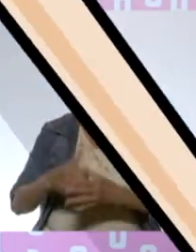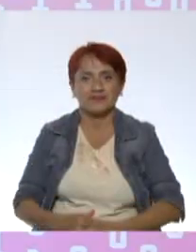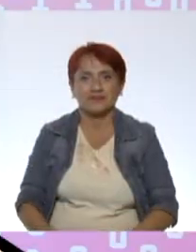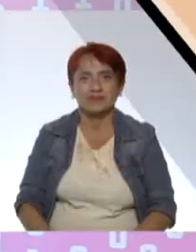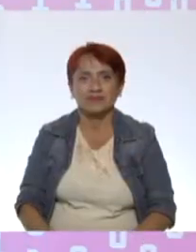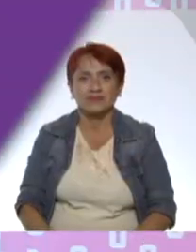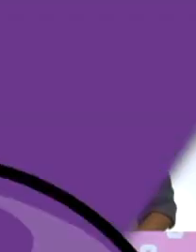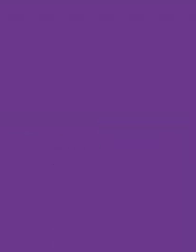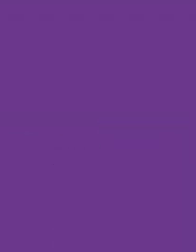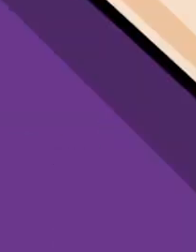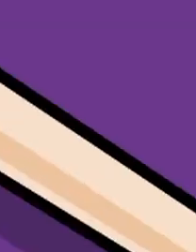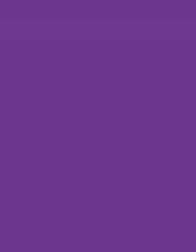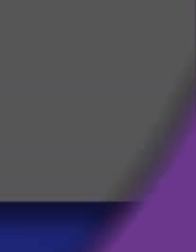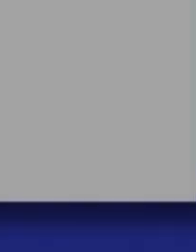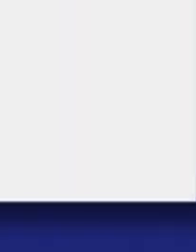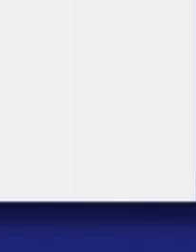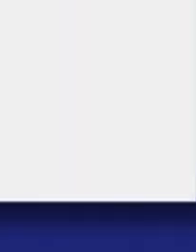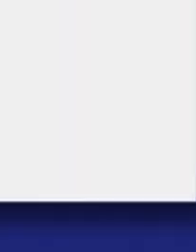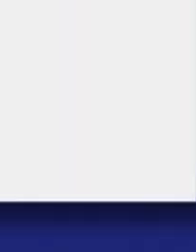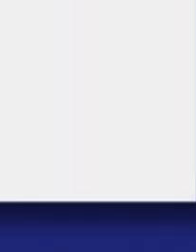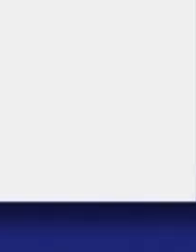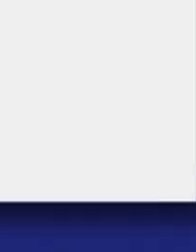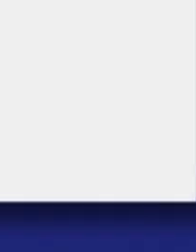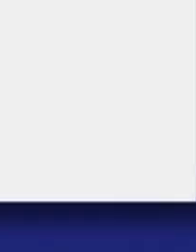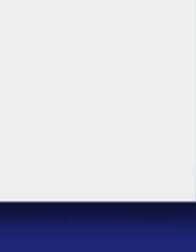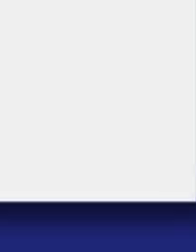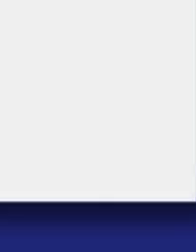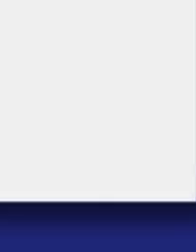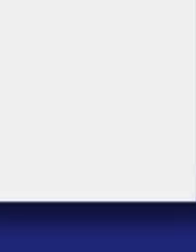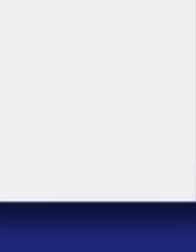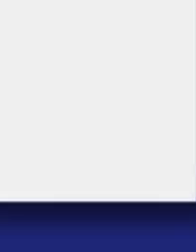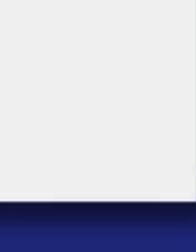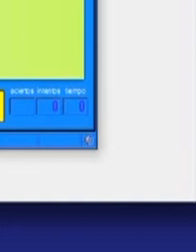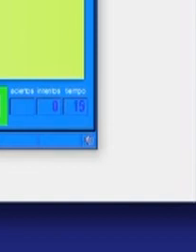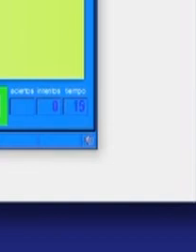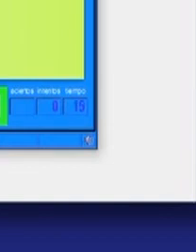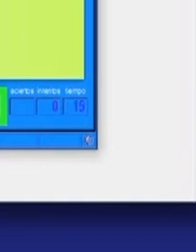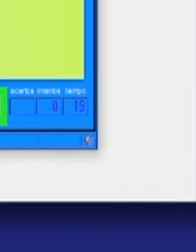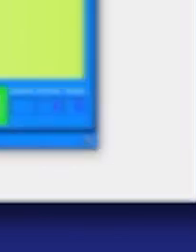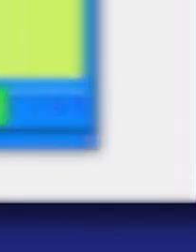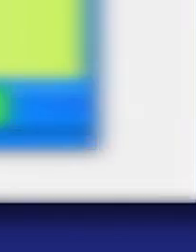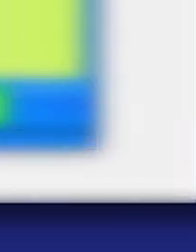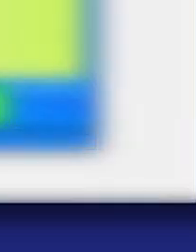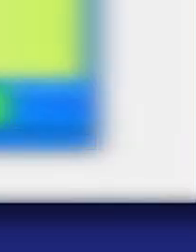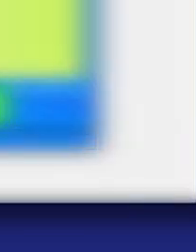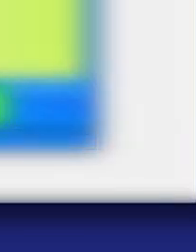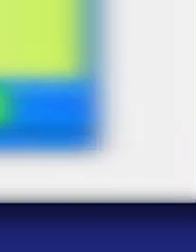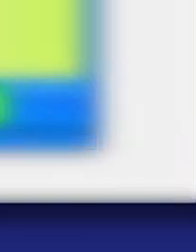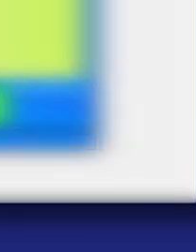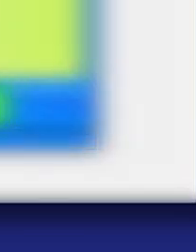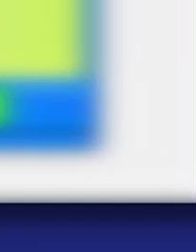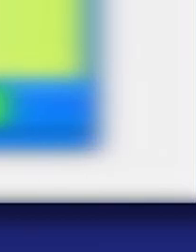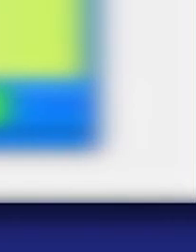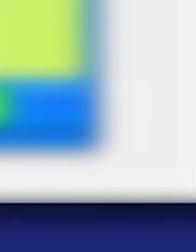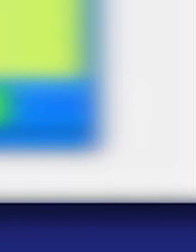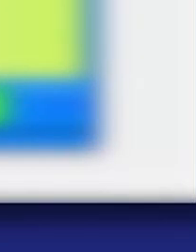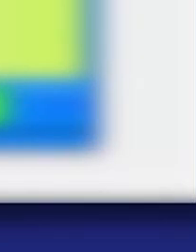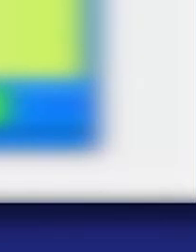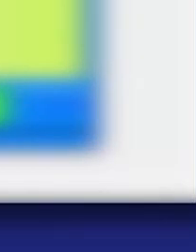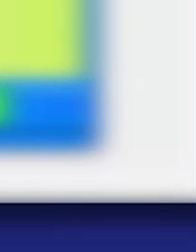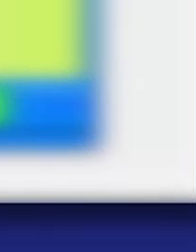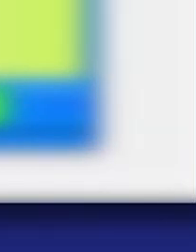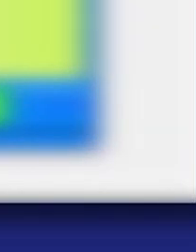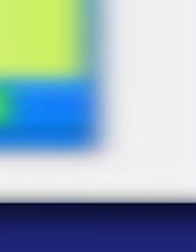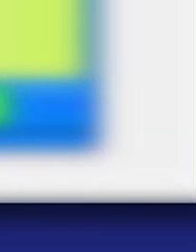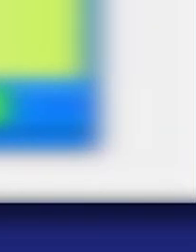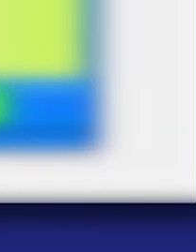video. En el segmento de hoy, conoceremos cómo está representado el flujo de campo eléctrico, que es aquel espacio en el que